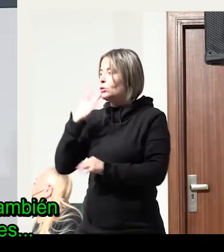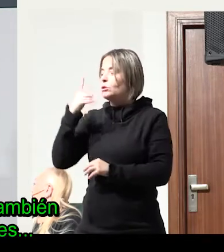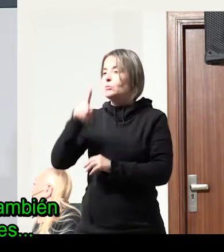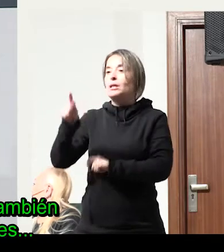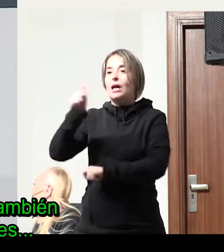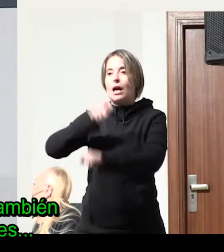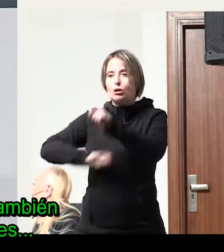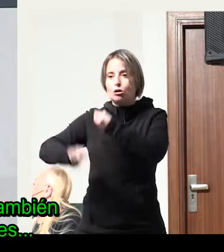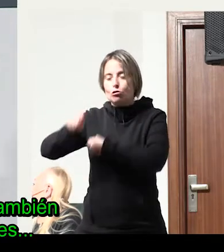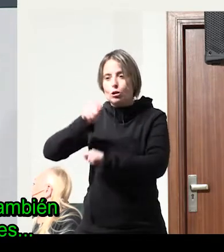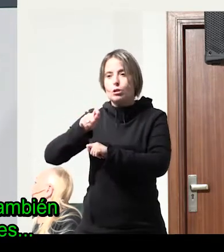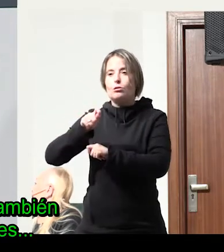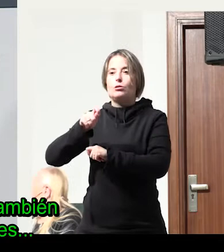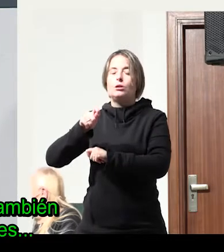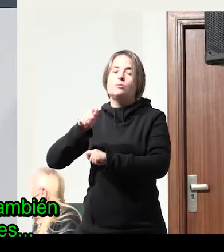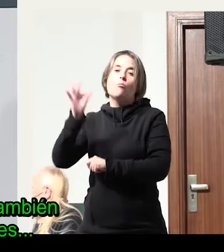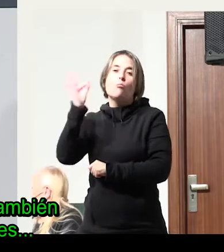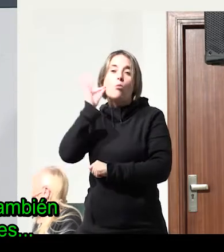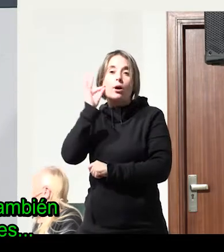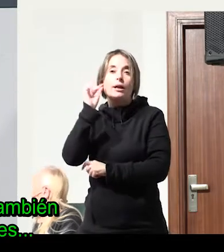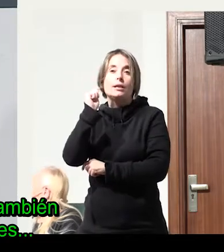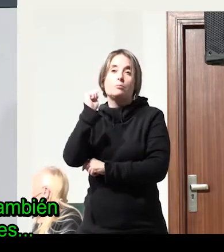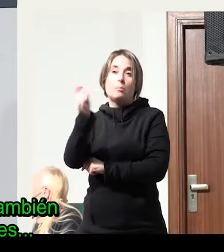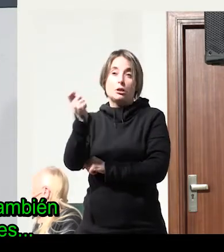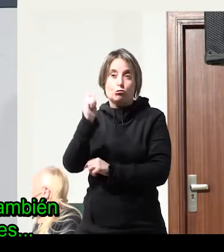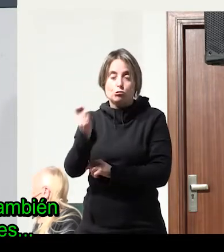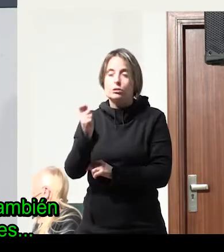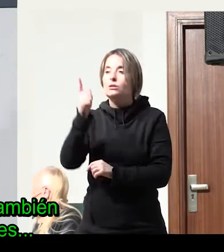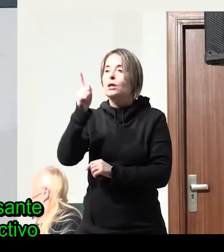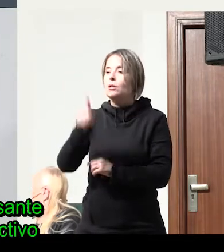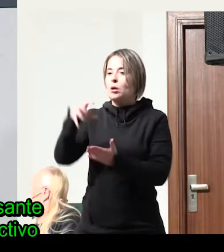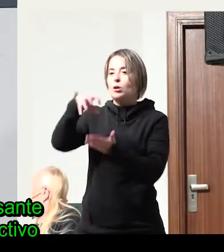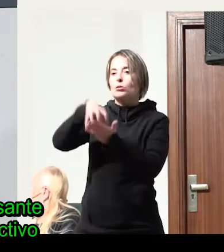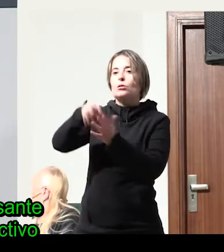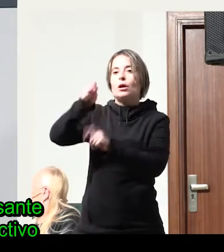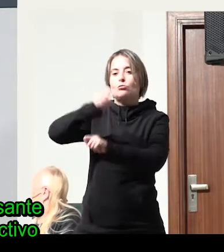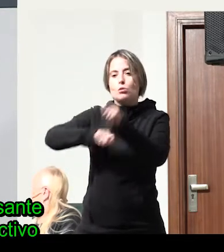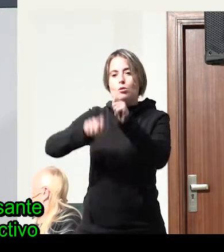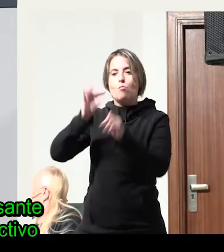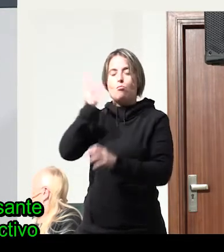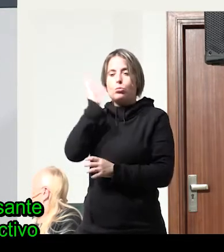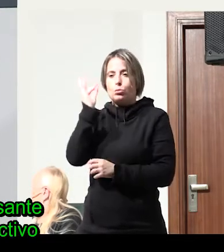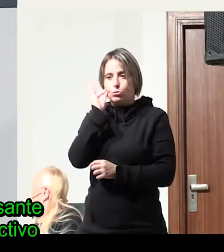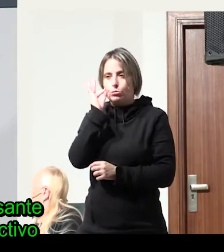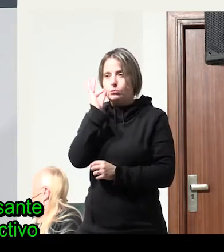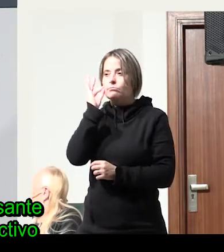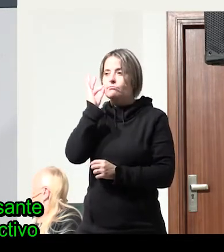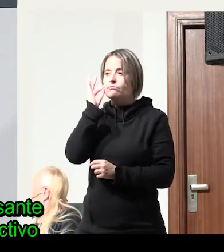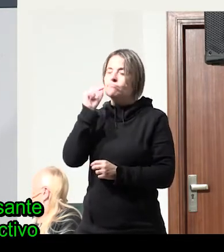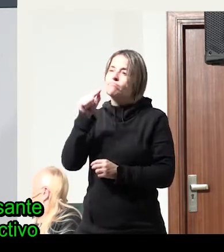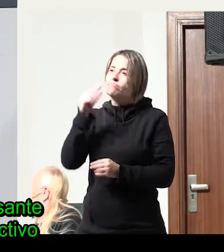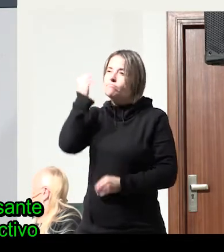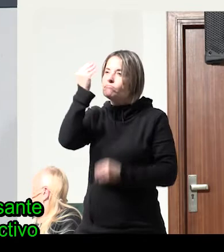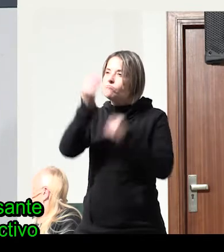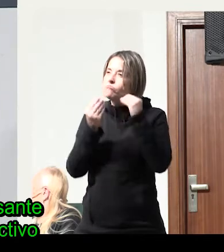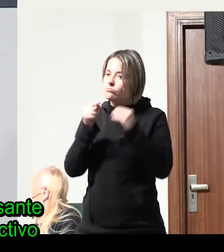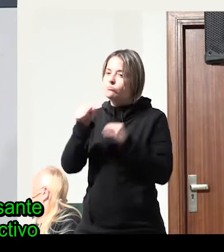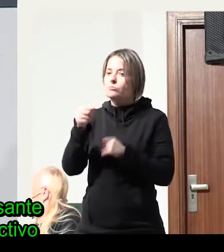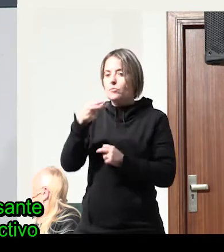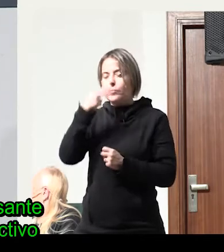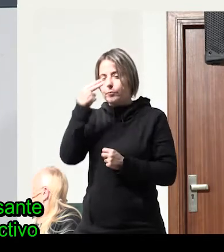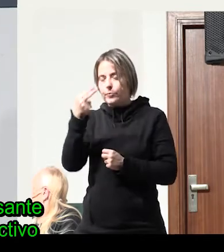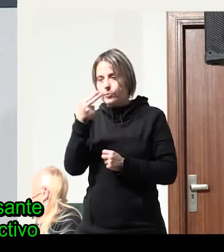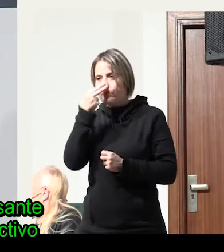de las mujeres pensionistas, que también se han organizado como mujeres. Entonces, bueno, yo creo que es interesante también, ¿no?,